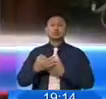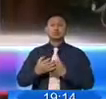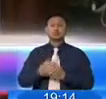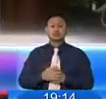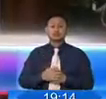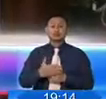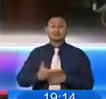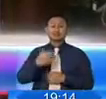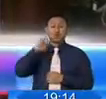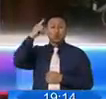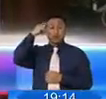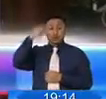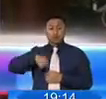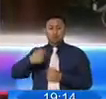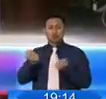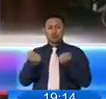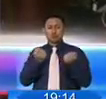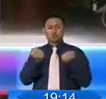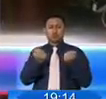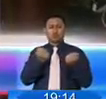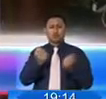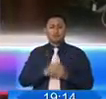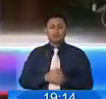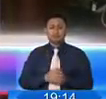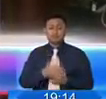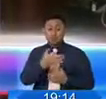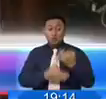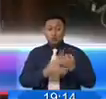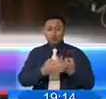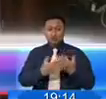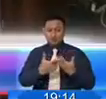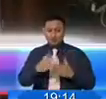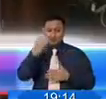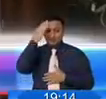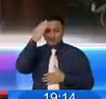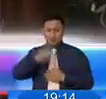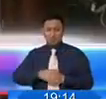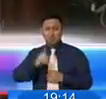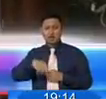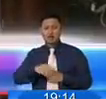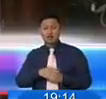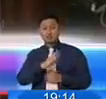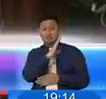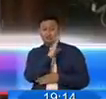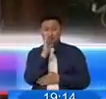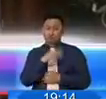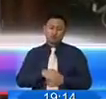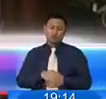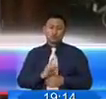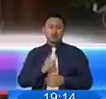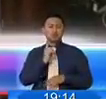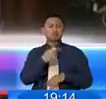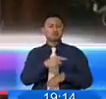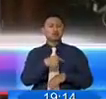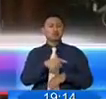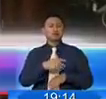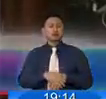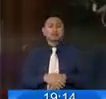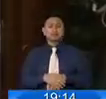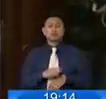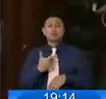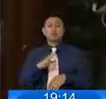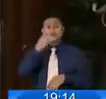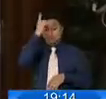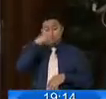la mano, que una justicia que tiene dueños y que generaban sentencias